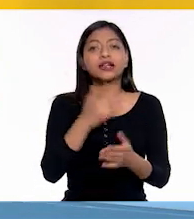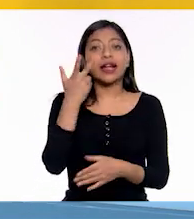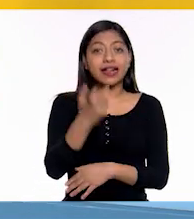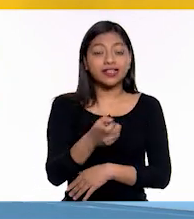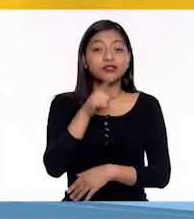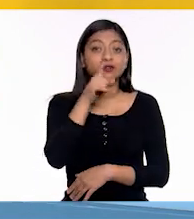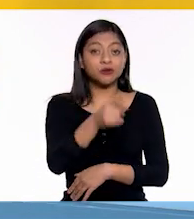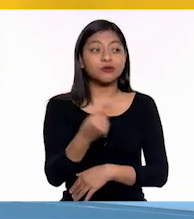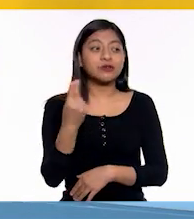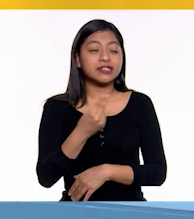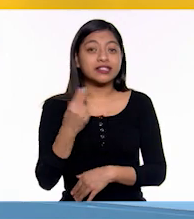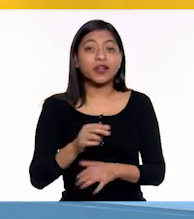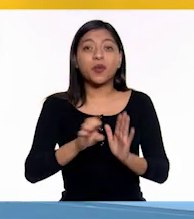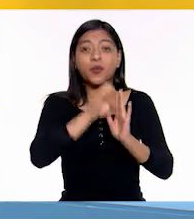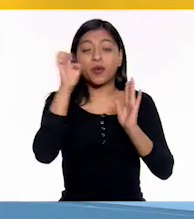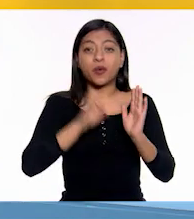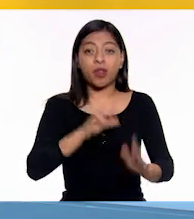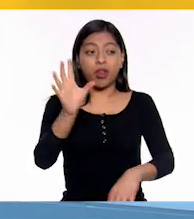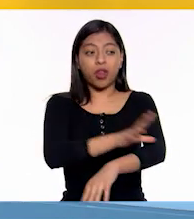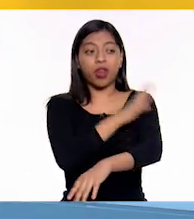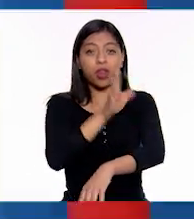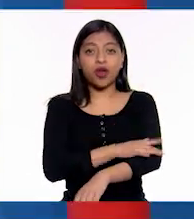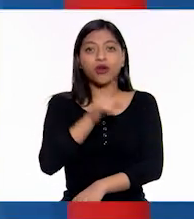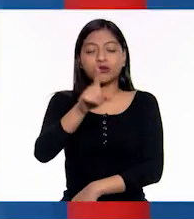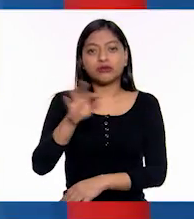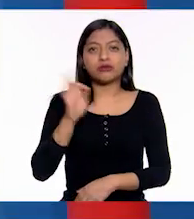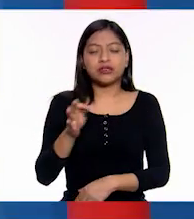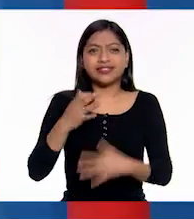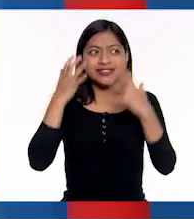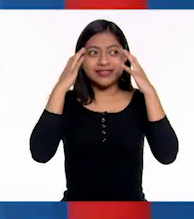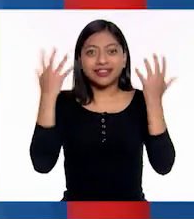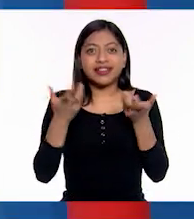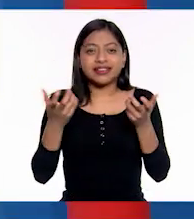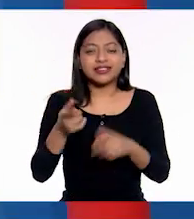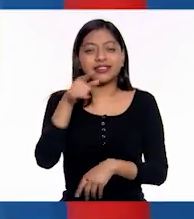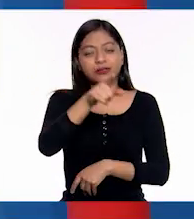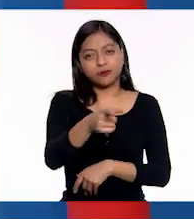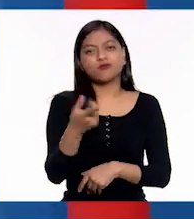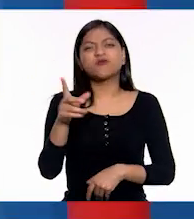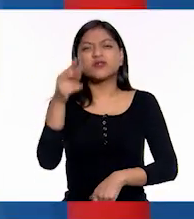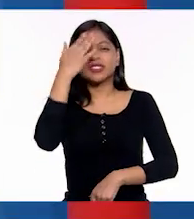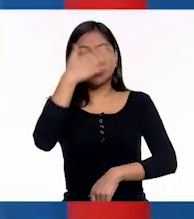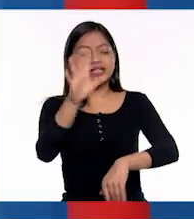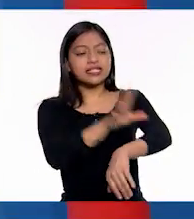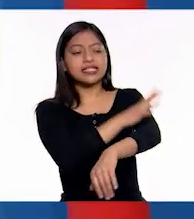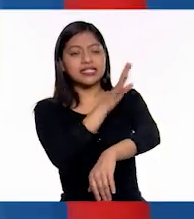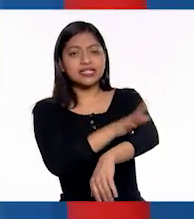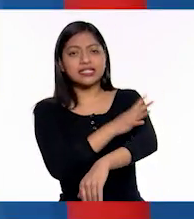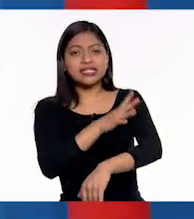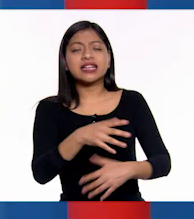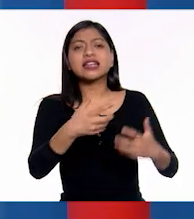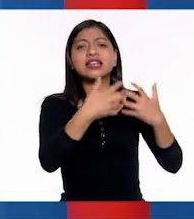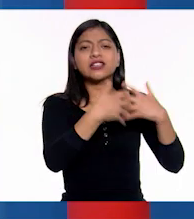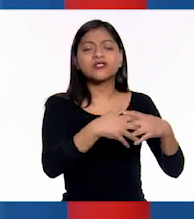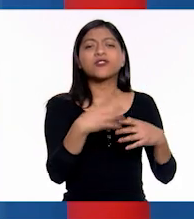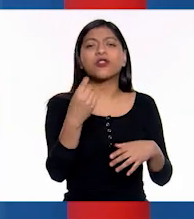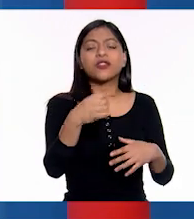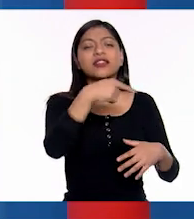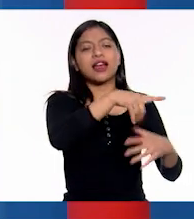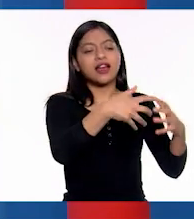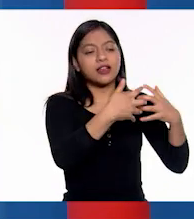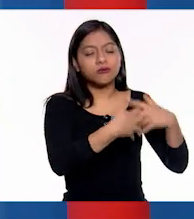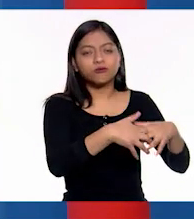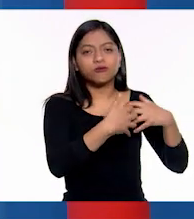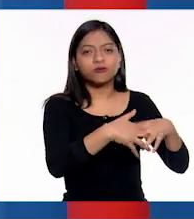que si falta, se nos acaba el mundo. Sí, la electricidad se produce en centrales capaces de obtener energía